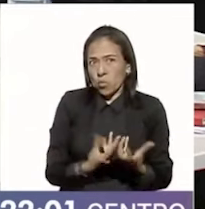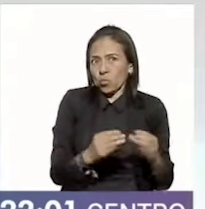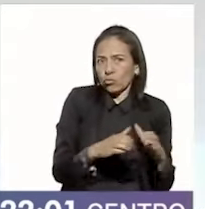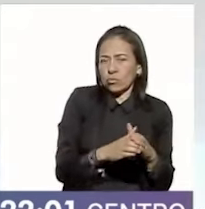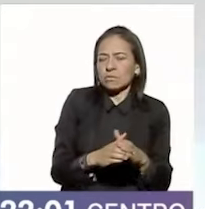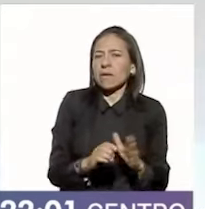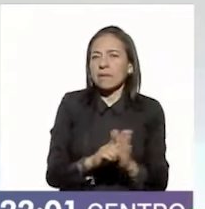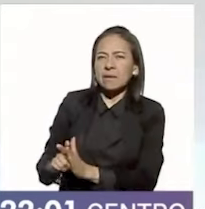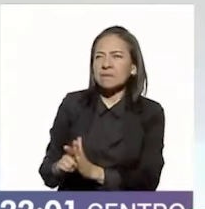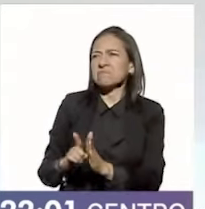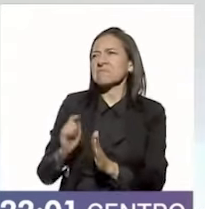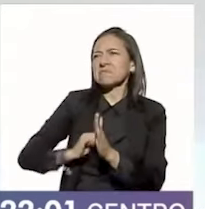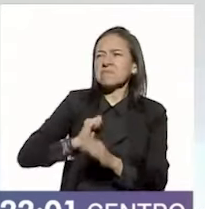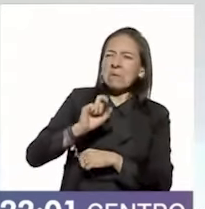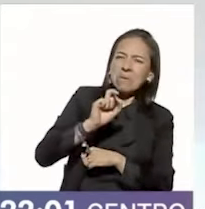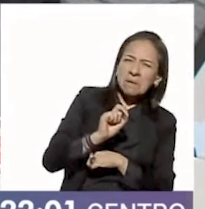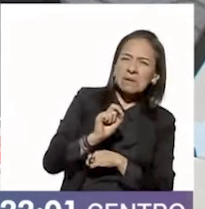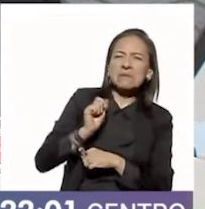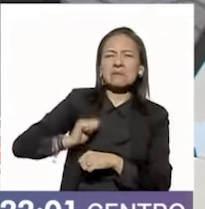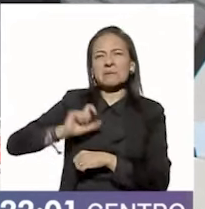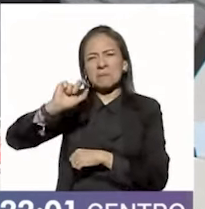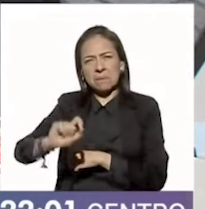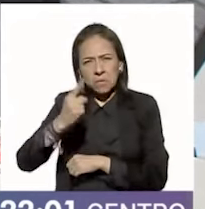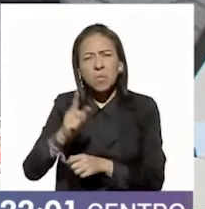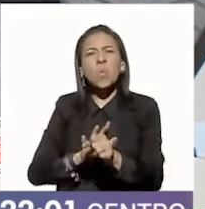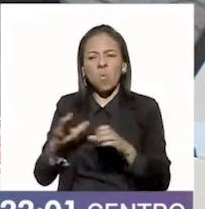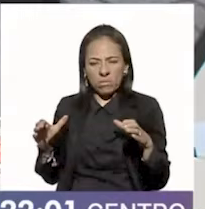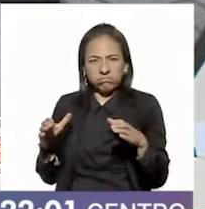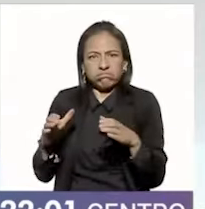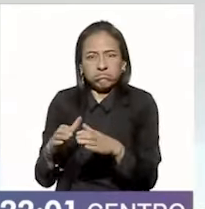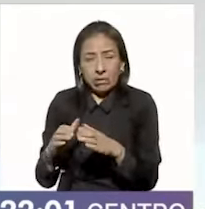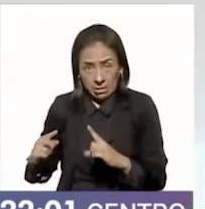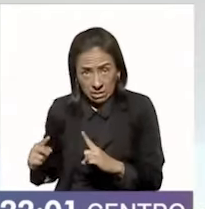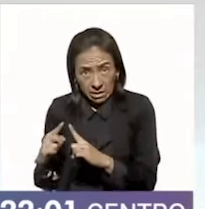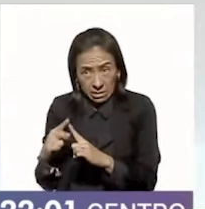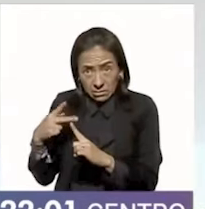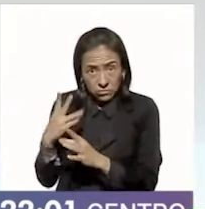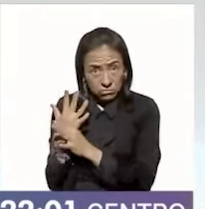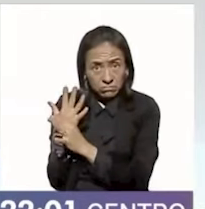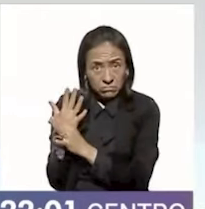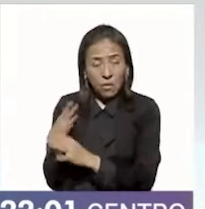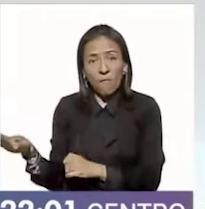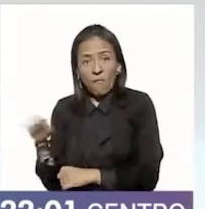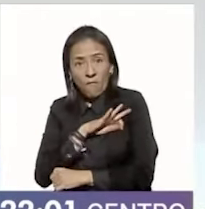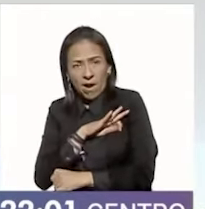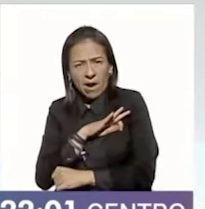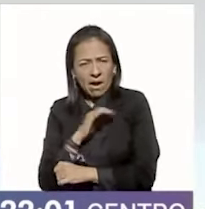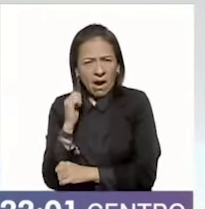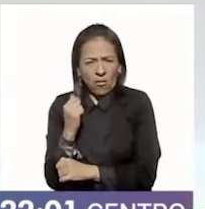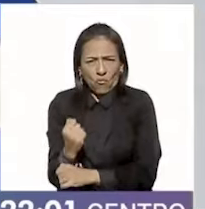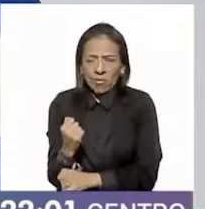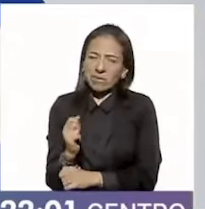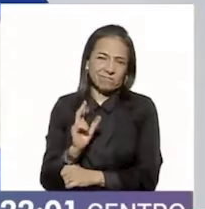XX, principios del siglo XXI, no fue el relato religioso, no fue el relato de las iglesias, no fue el relato de la fe, fue el relato